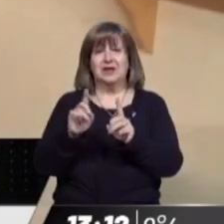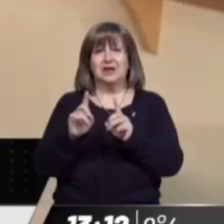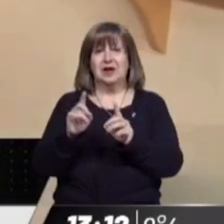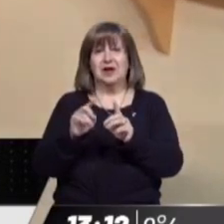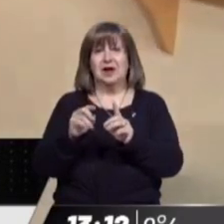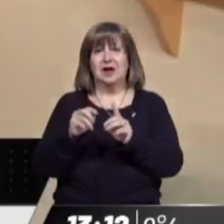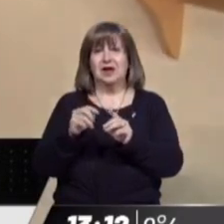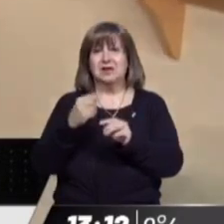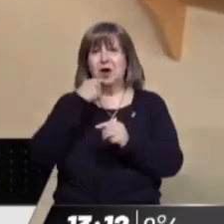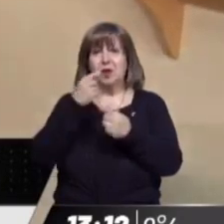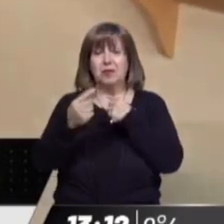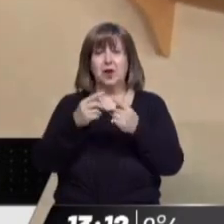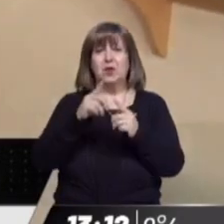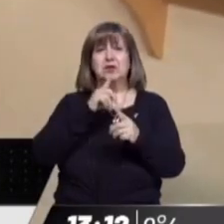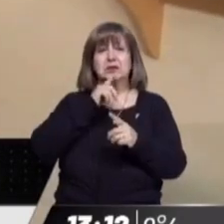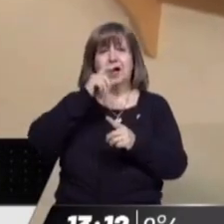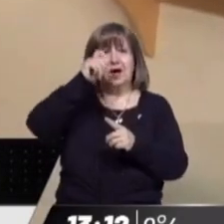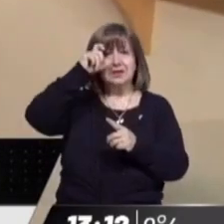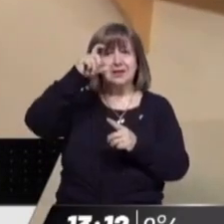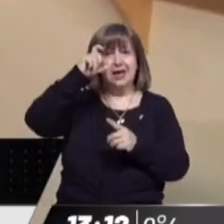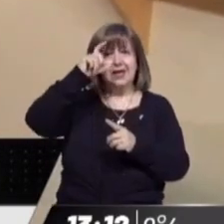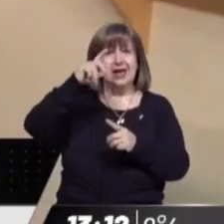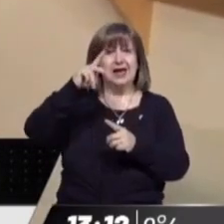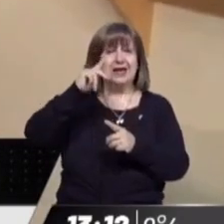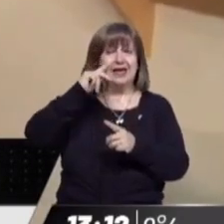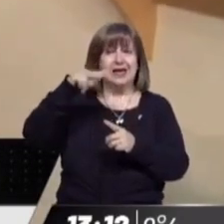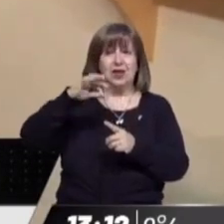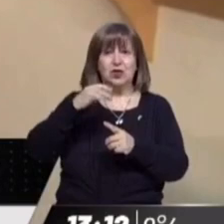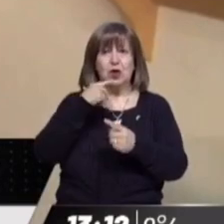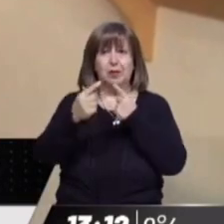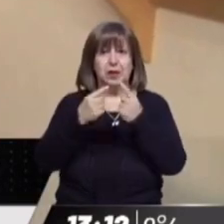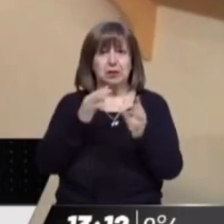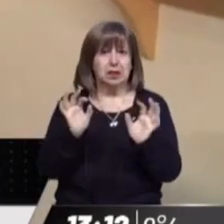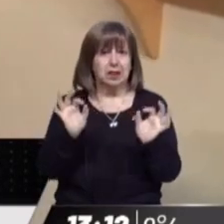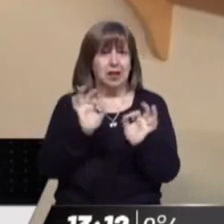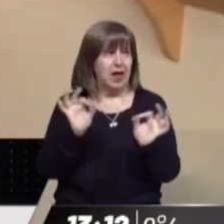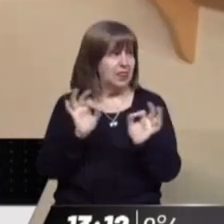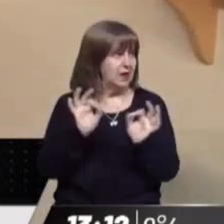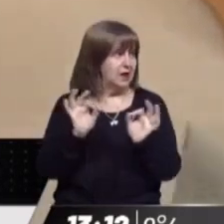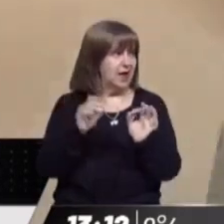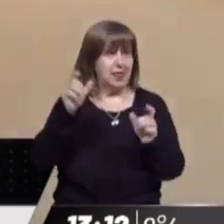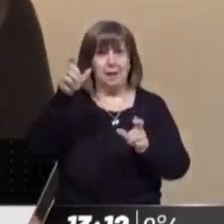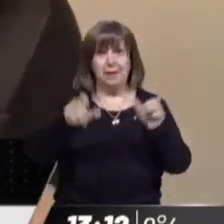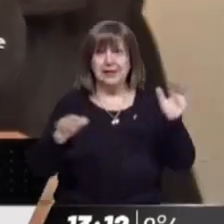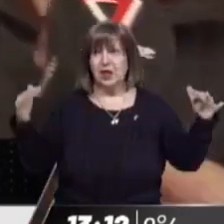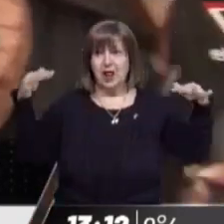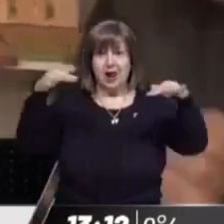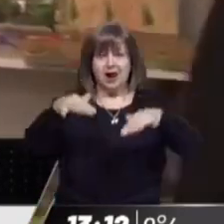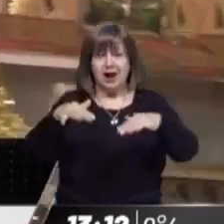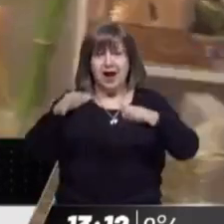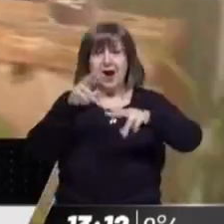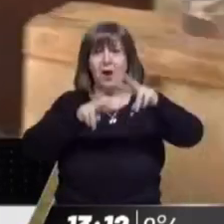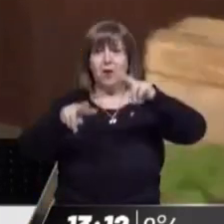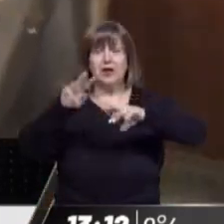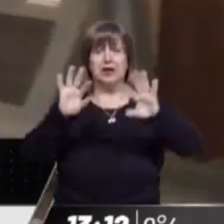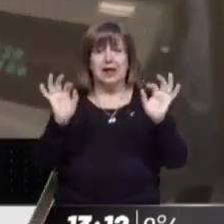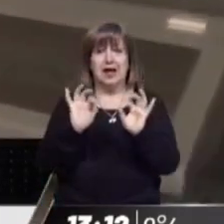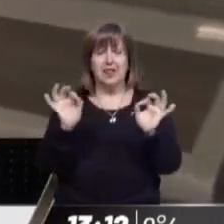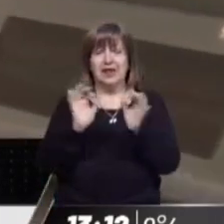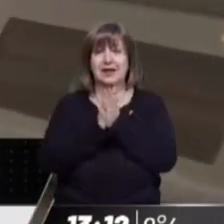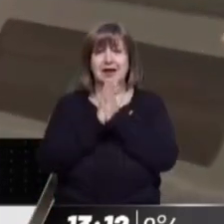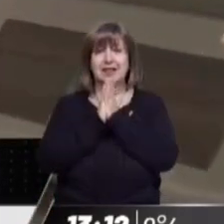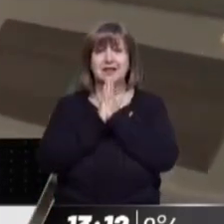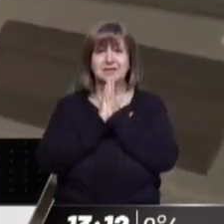pregunto, ¿compraste telequino? Revisémoslo, pero hasta el momento no ha venido gente así a buscar a ver si ha sido el